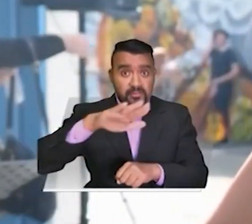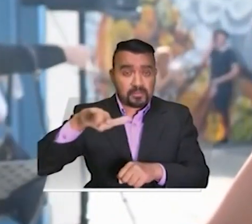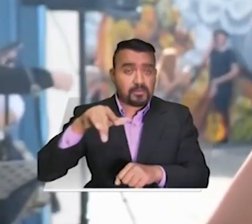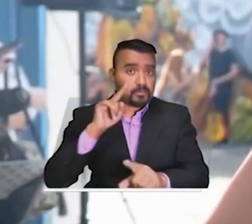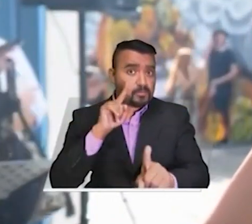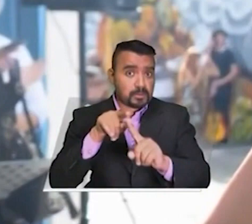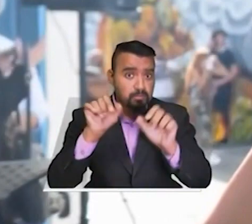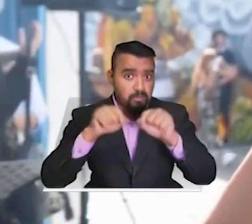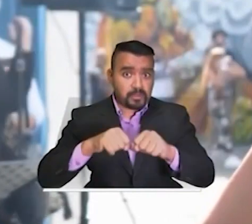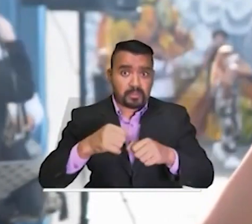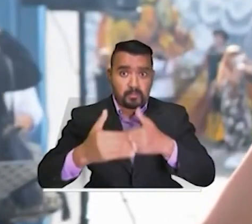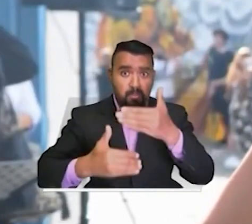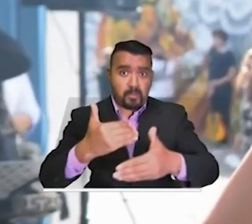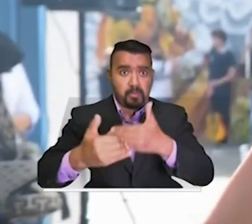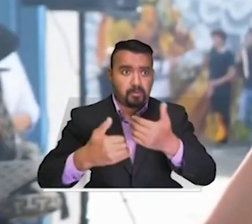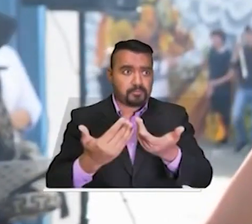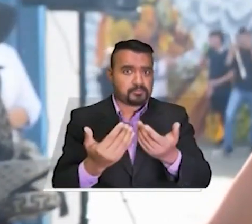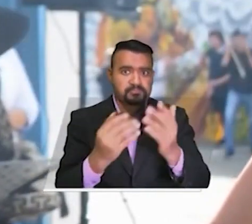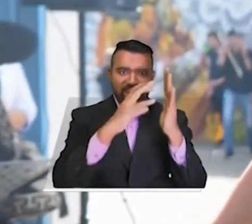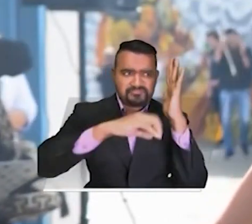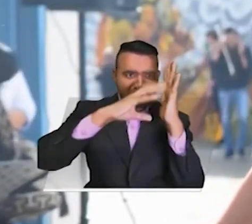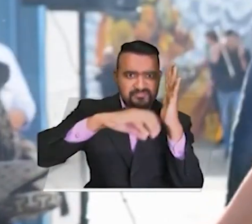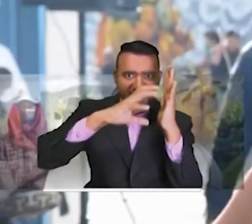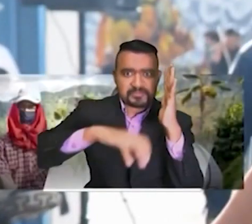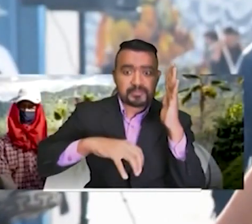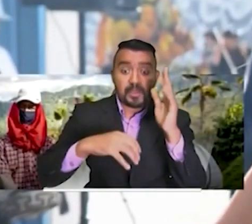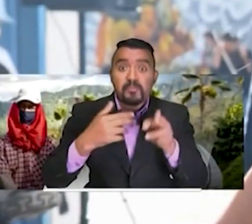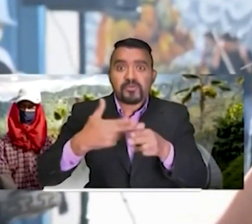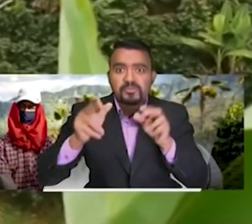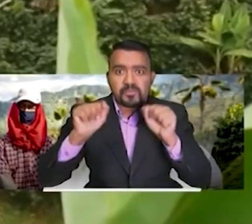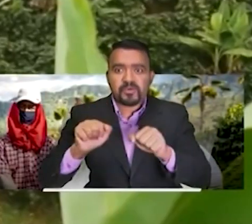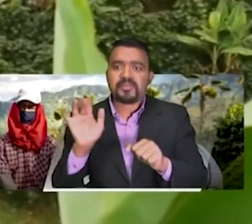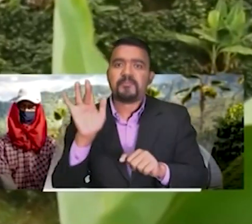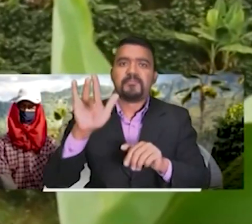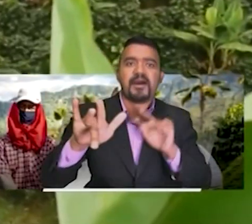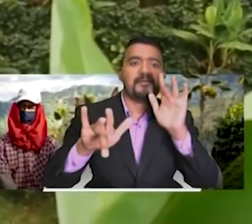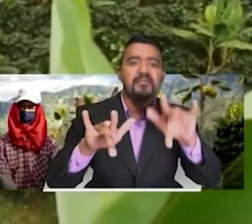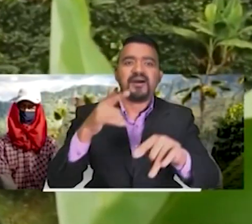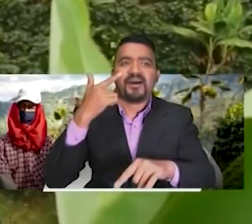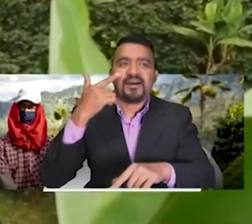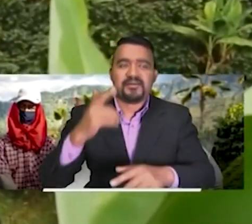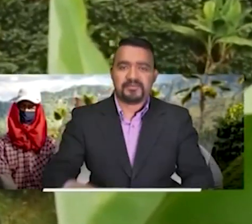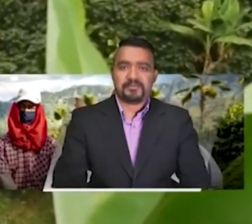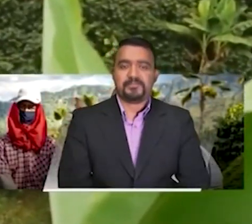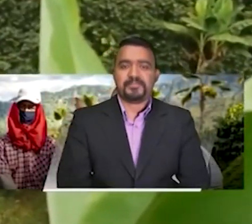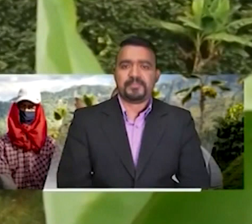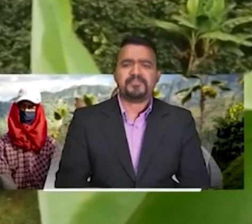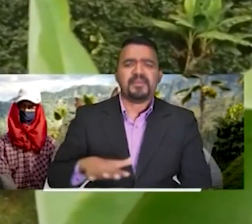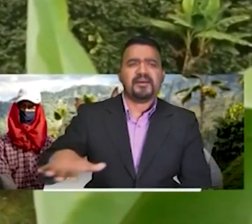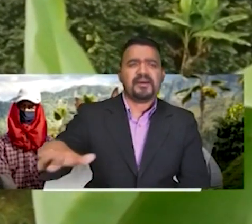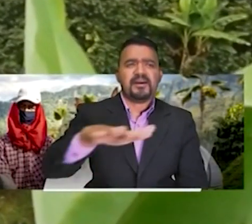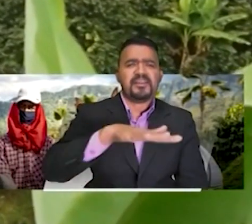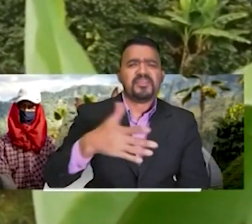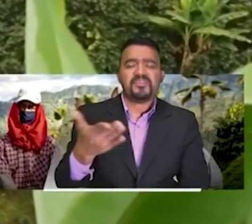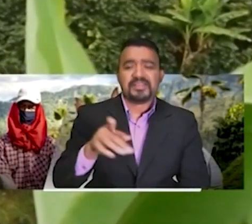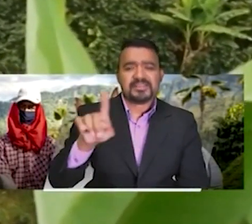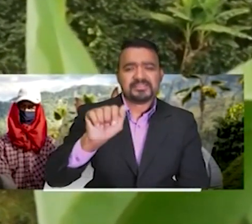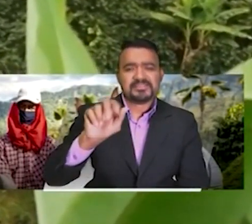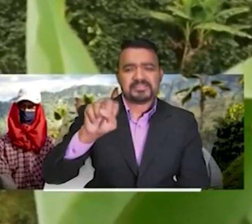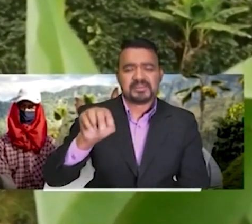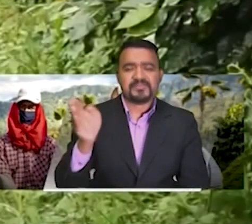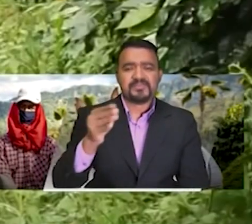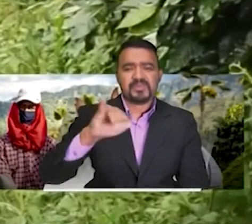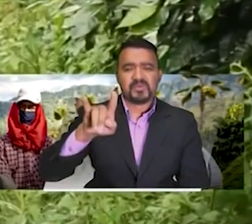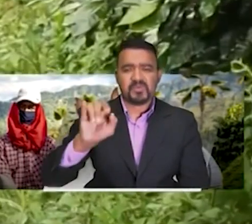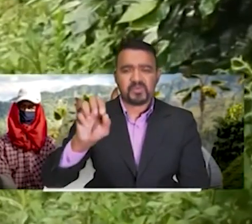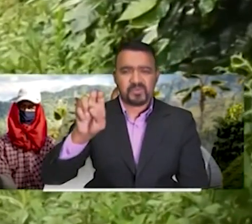obviamente en unos días vamos a estar en uno de estos municipios haciendo una revisión en detalle. En los municipios de la cuenca del San Juan se ha redoblado el pie de fuerza